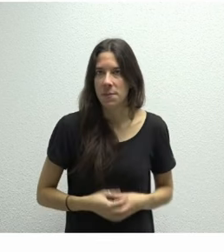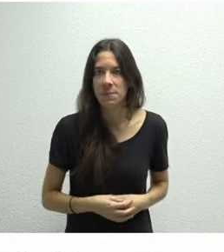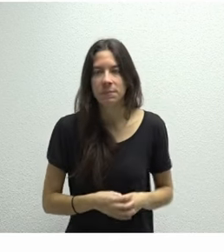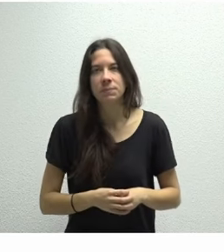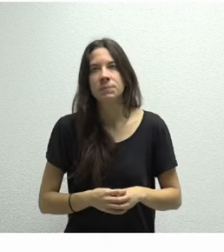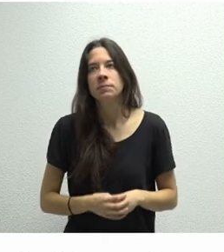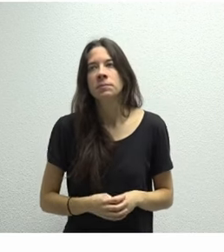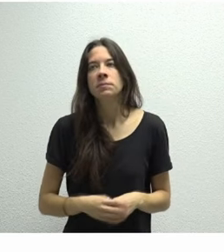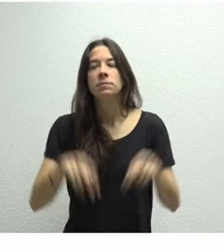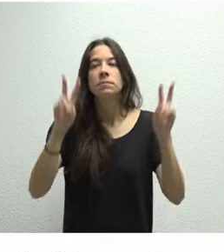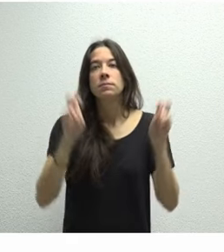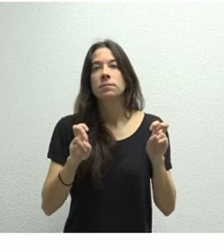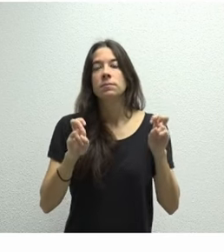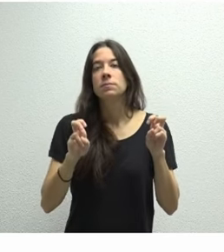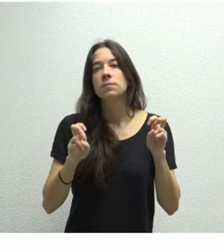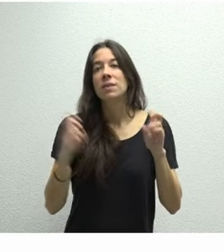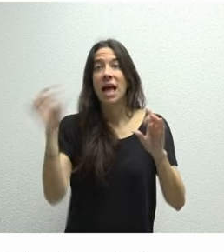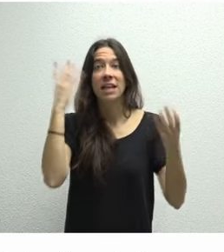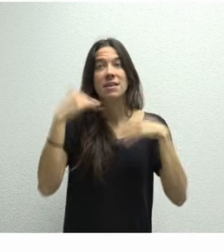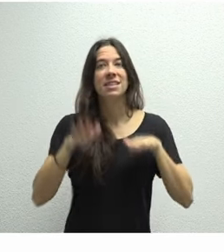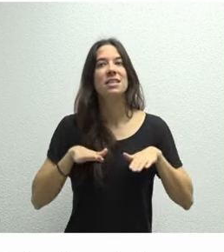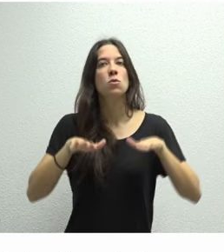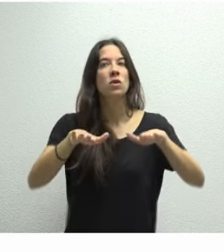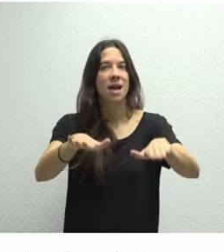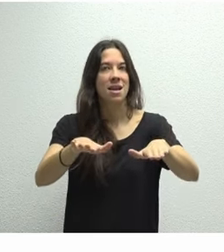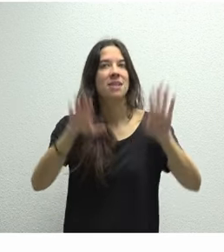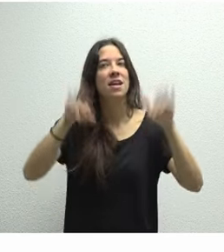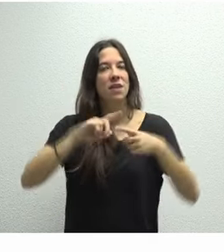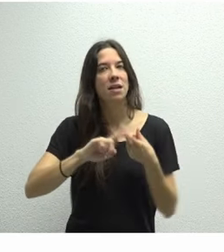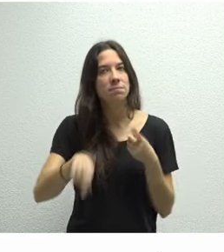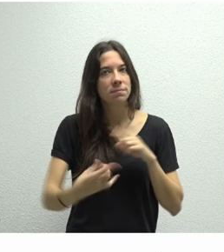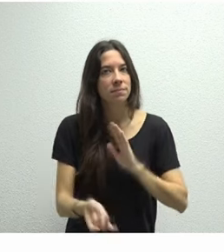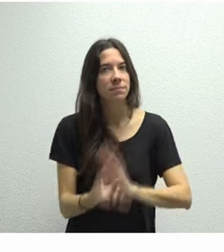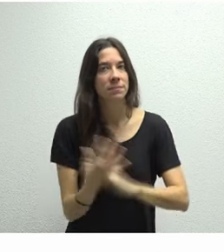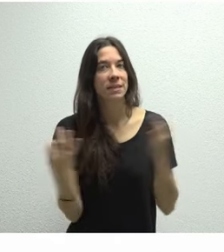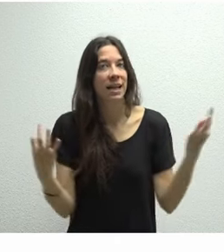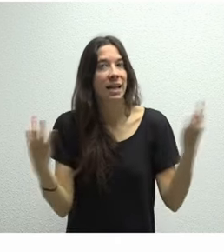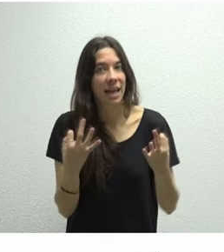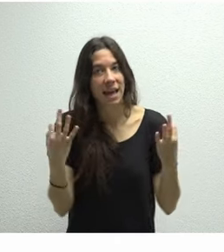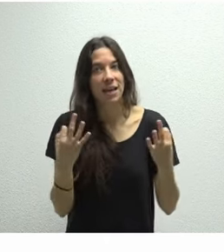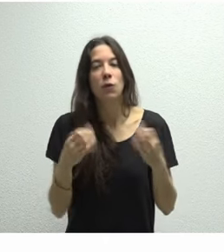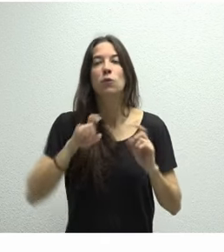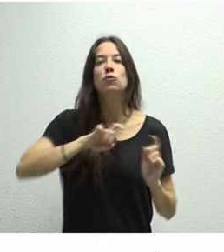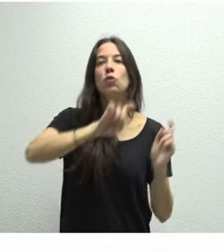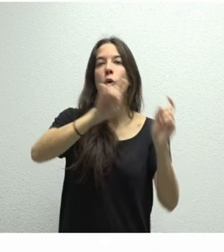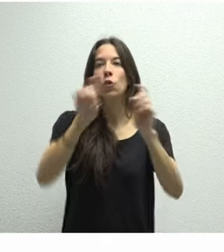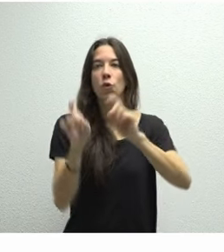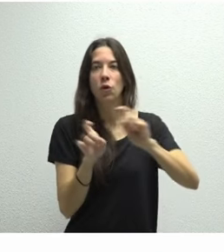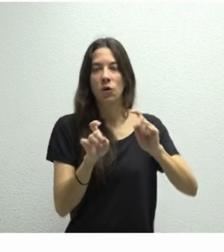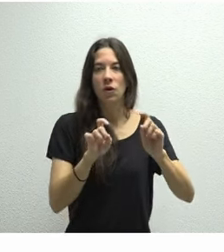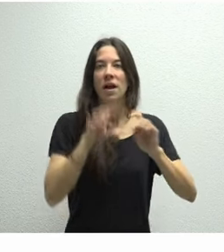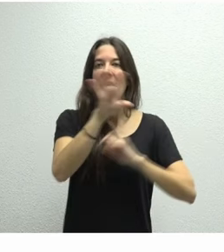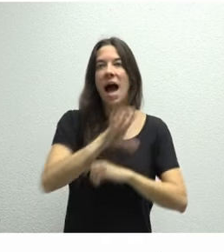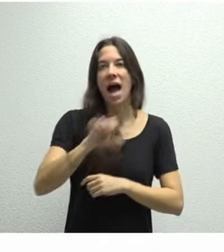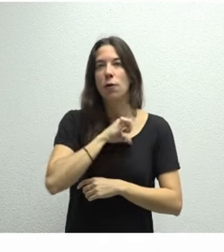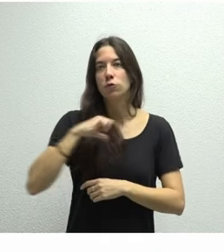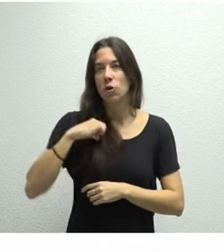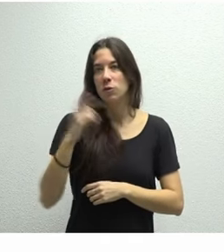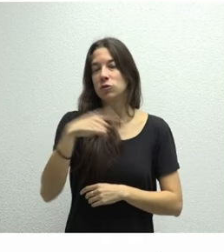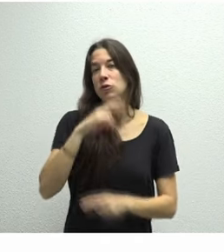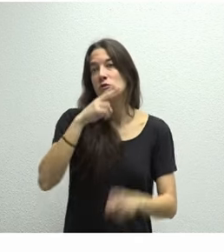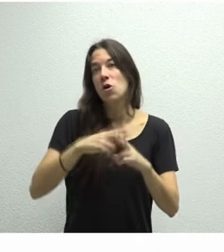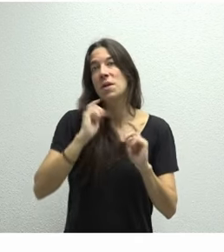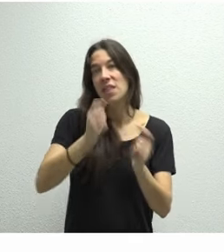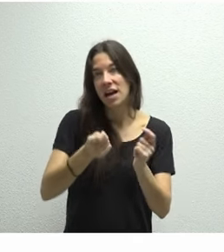la simultaneidad de las actividades ha llevado a a crear un tour autonómico que Nosotros informalmente llamamos la